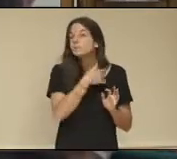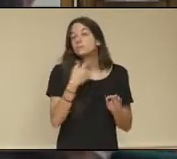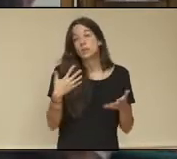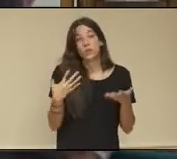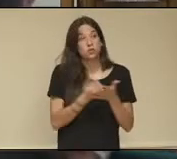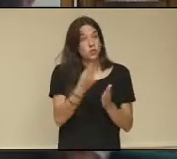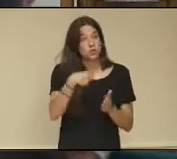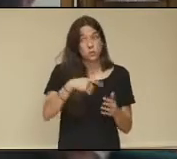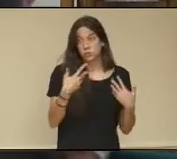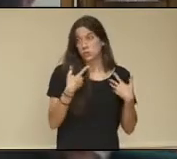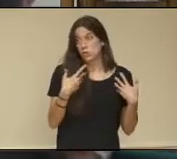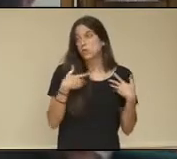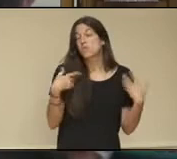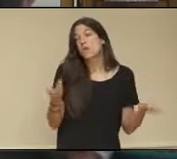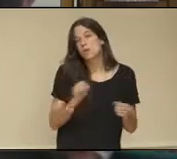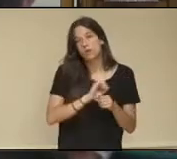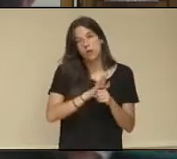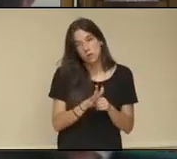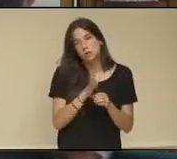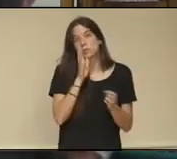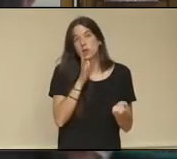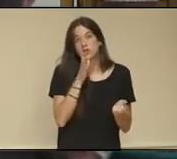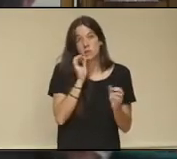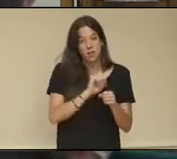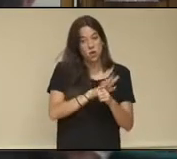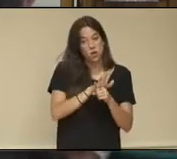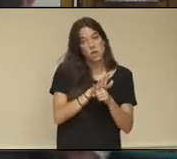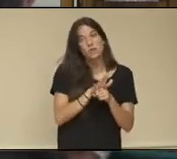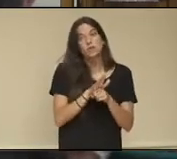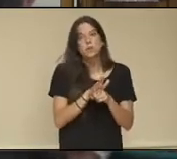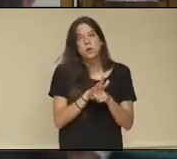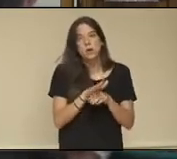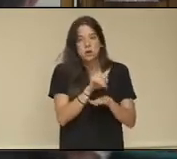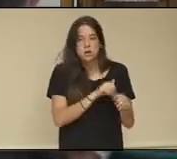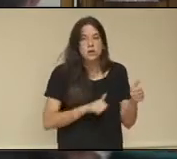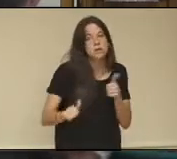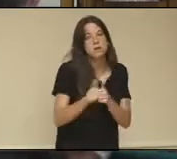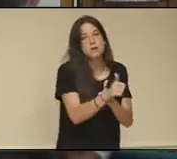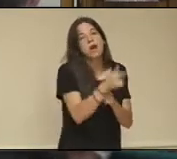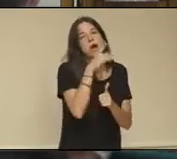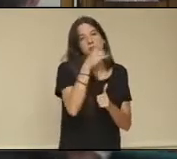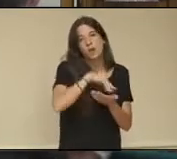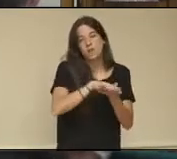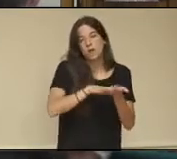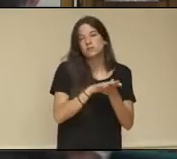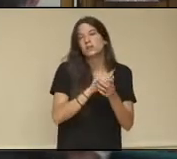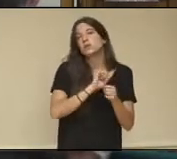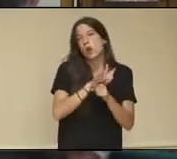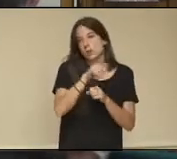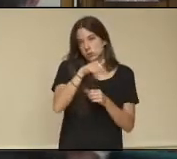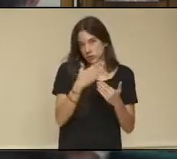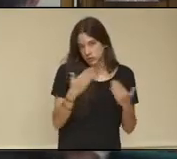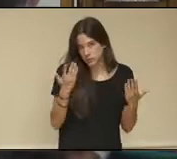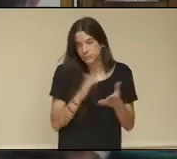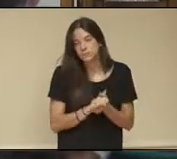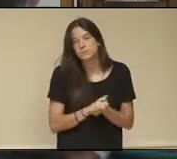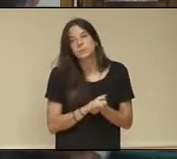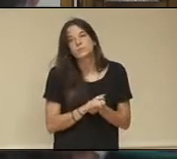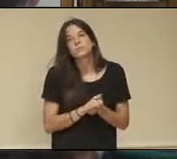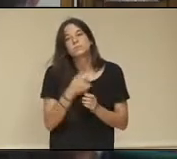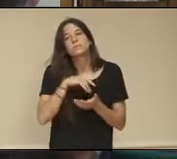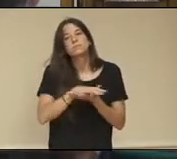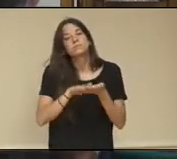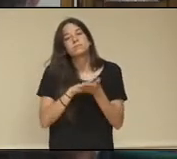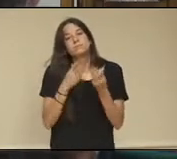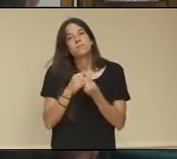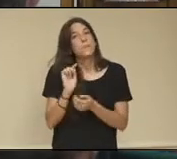año, el coronavirus nos ha adelantado por la derecha y toca hablar de coronavirus, ¿no? Tenemos entre nosotros, en